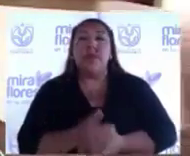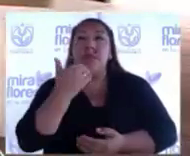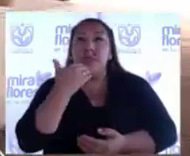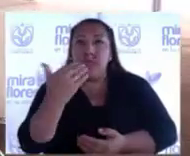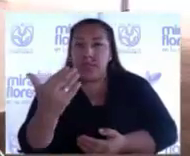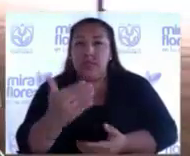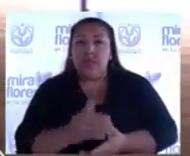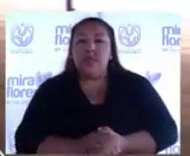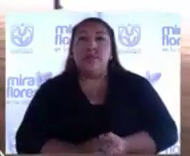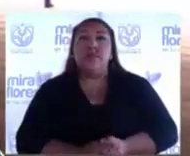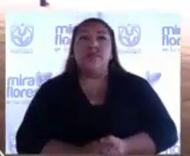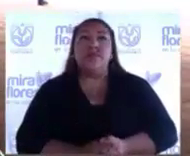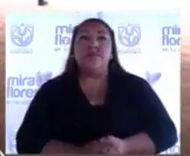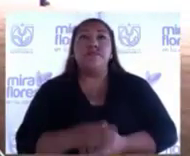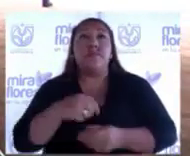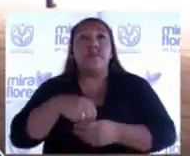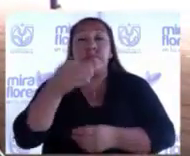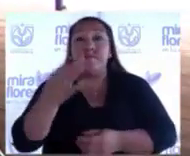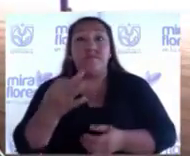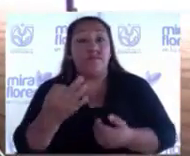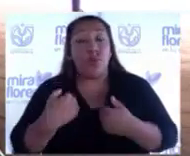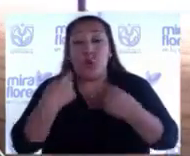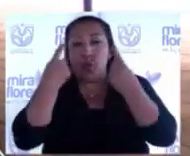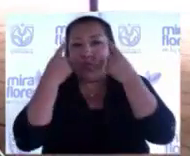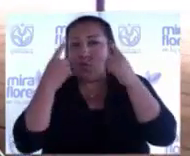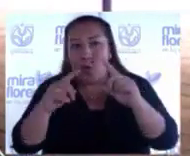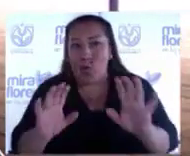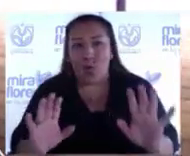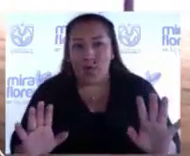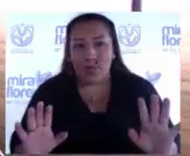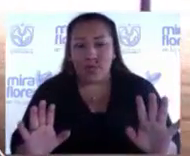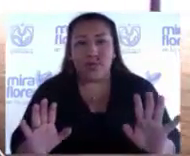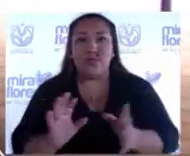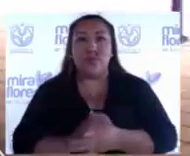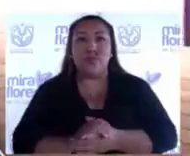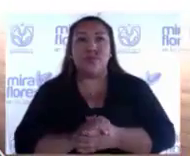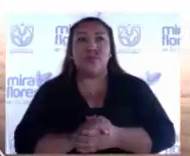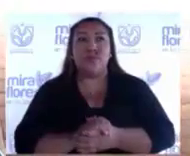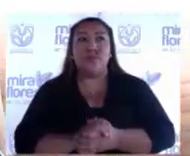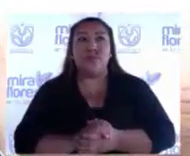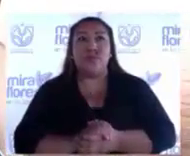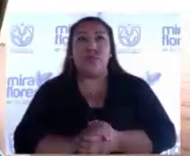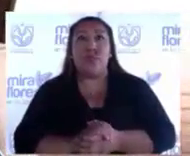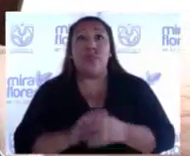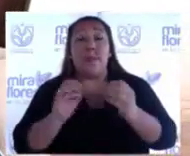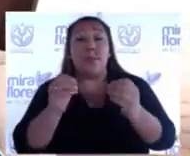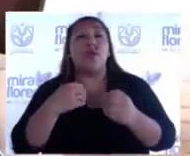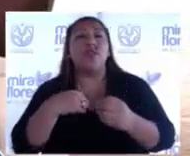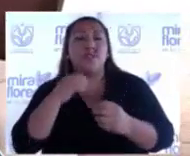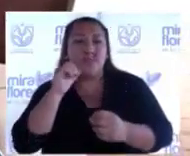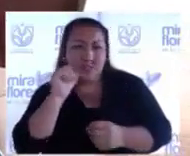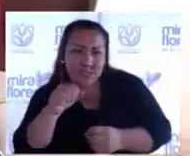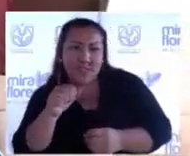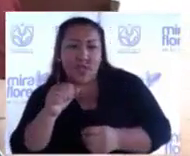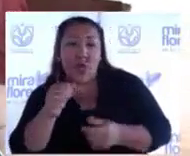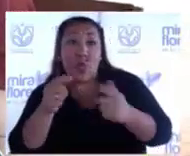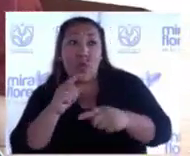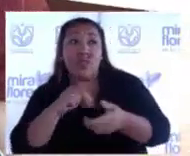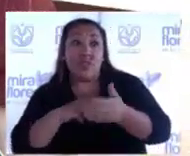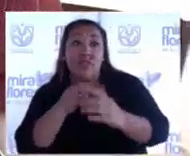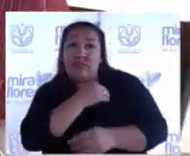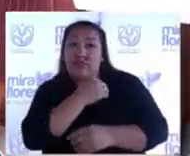Gracias. En realidad, discrepo con usted en parte, porque sí es un privilegio cuando la